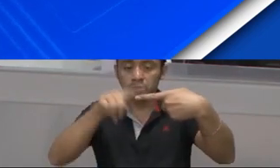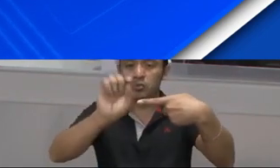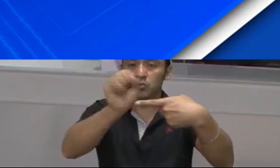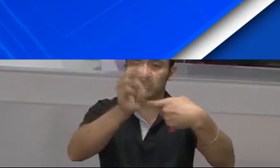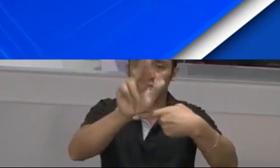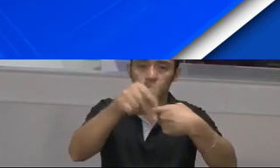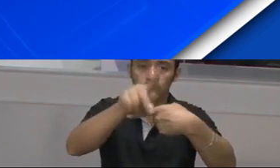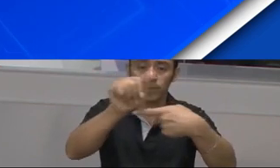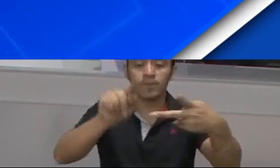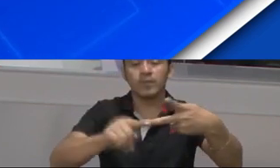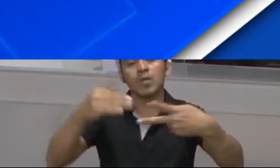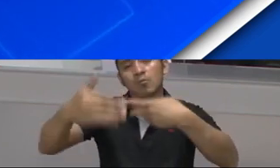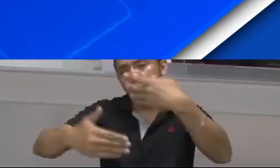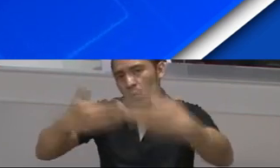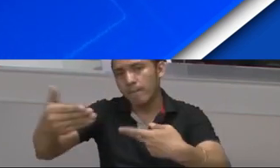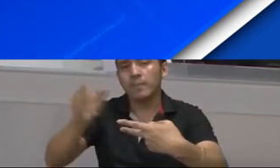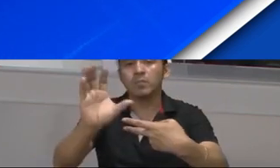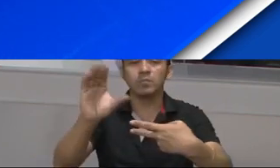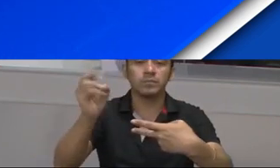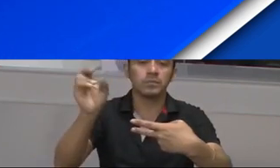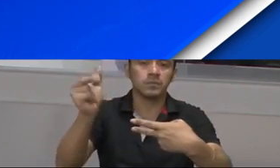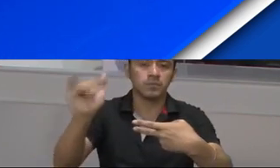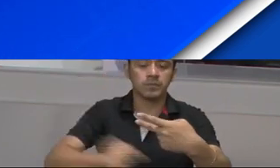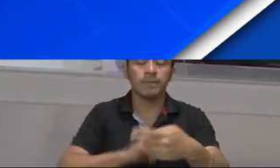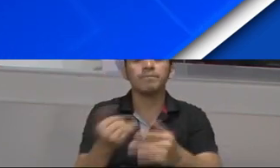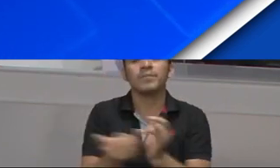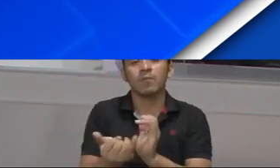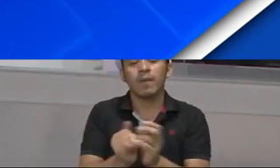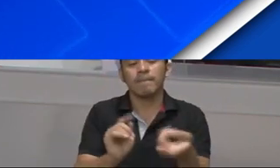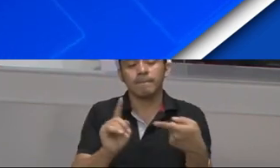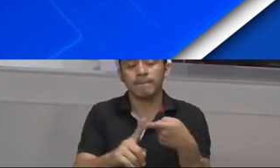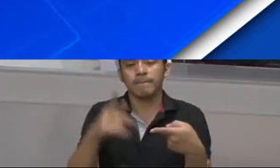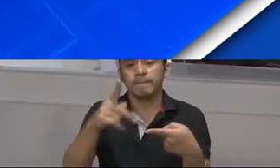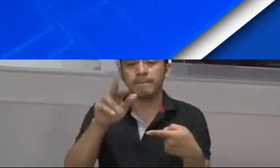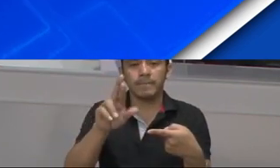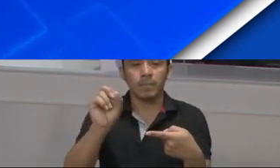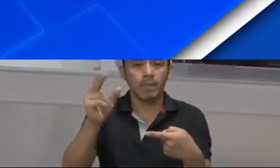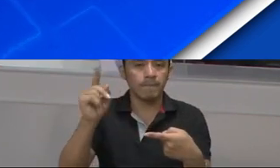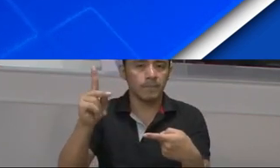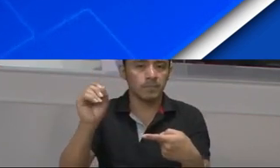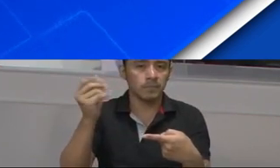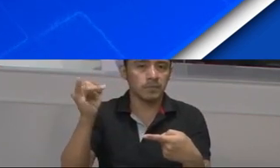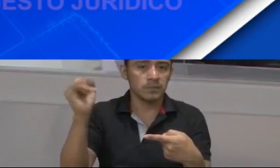y consecuencia jurídica, y articulada como proposición hipotética